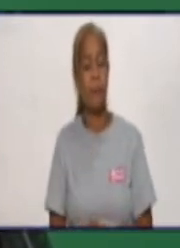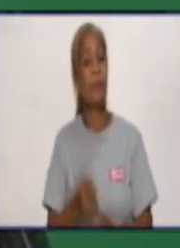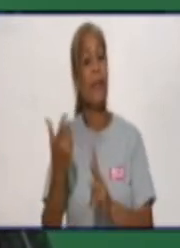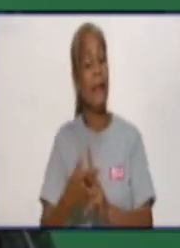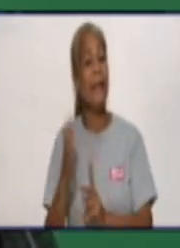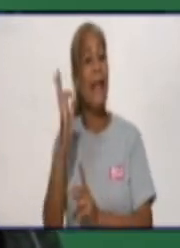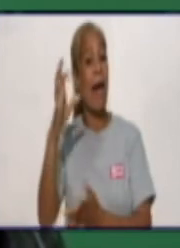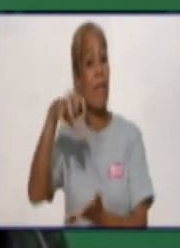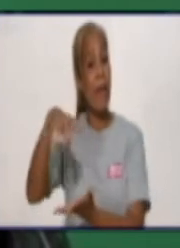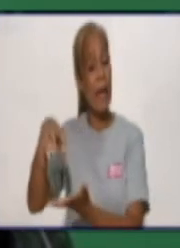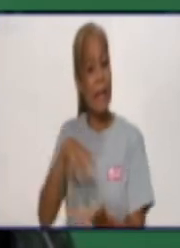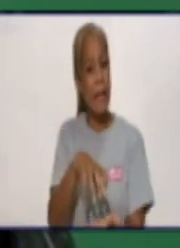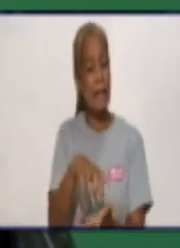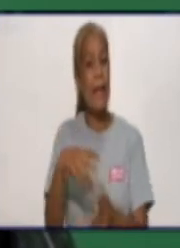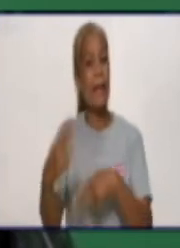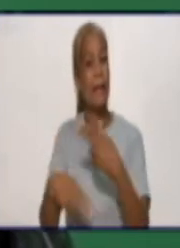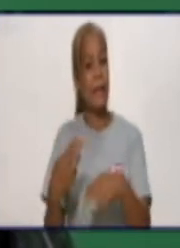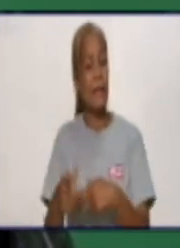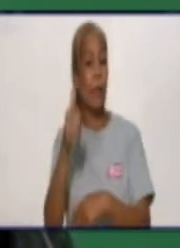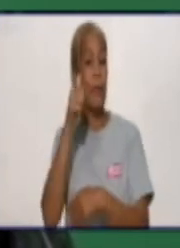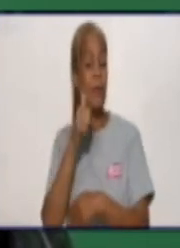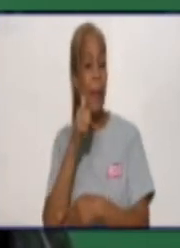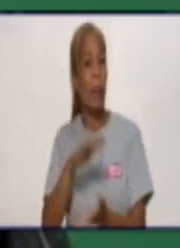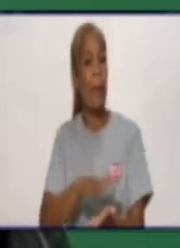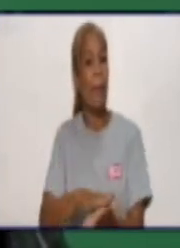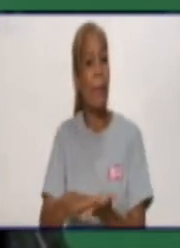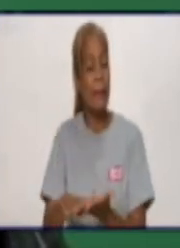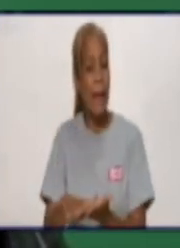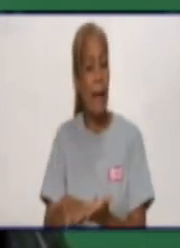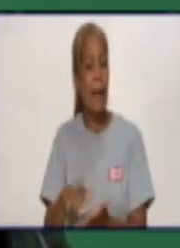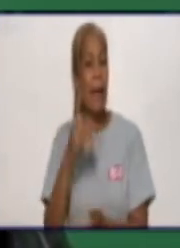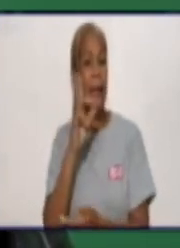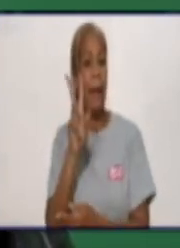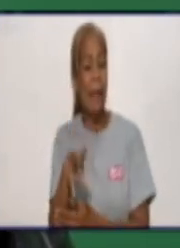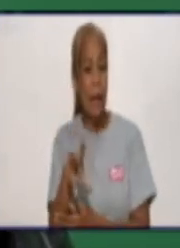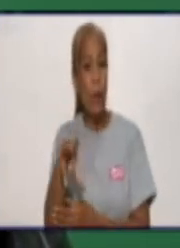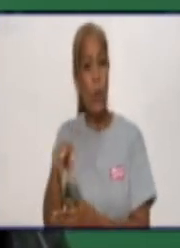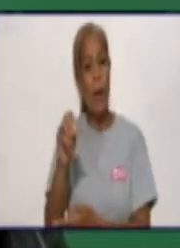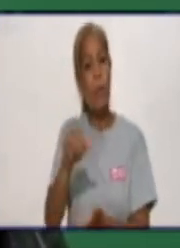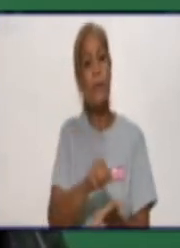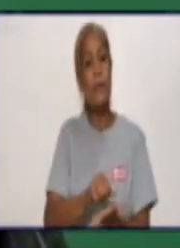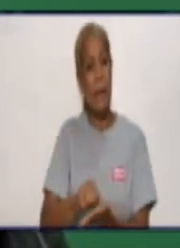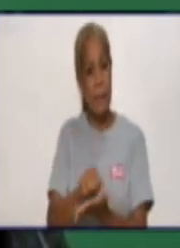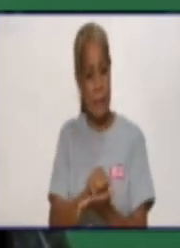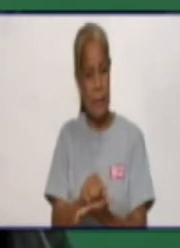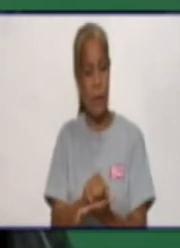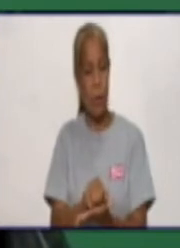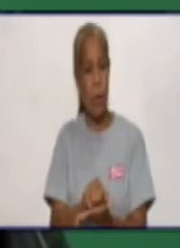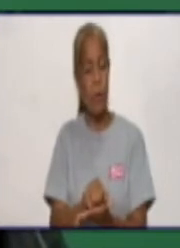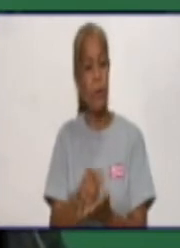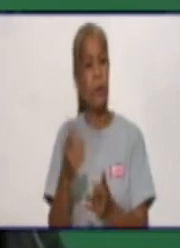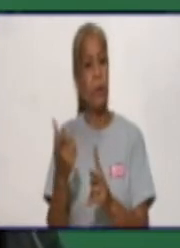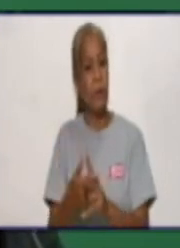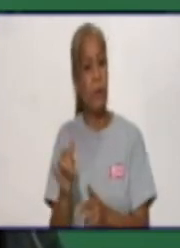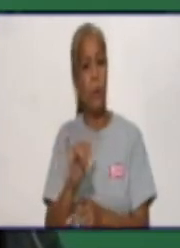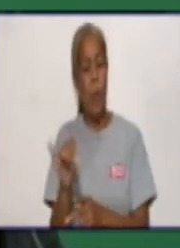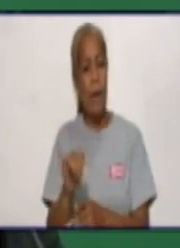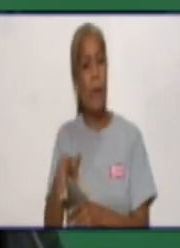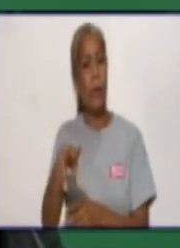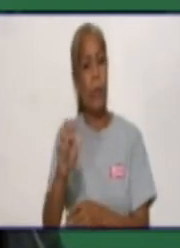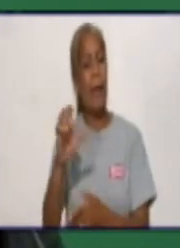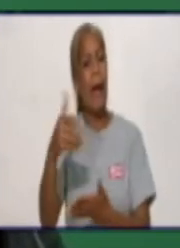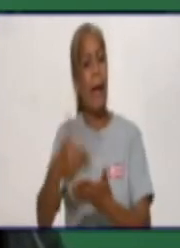se realizó el sábado para mostrar los nuevos servicios que van a apretar los mercado ideal es principalmente encadenado con mini industrias del sector